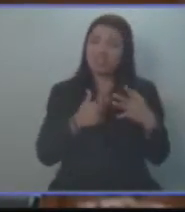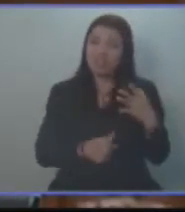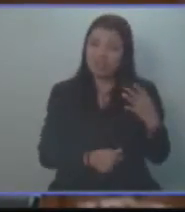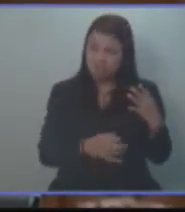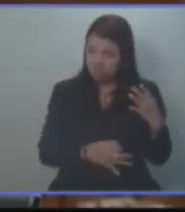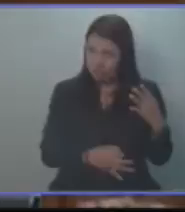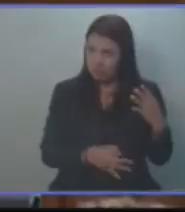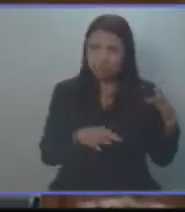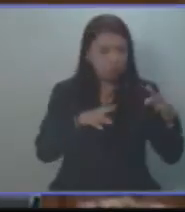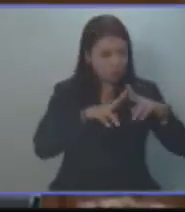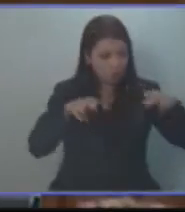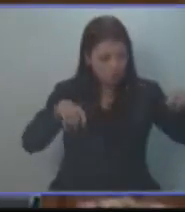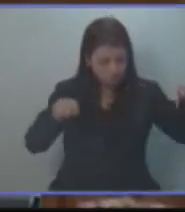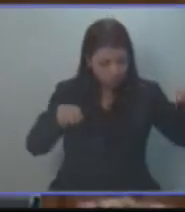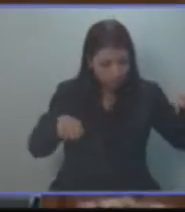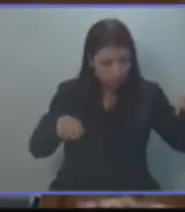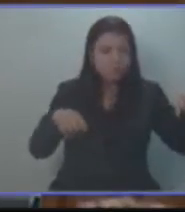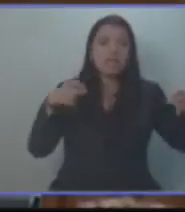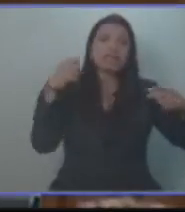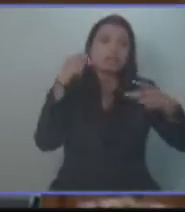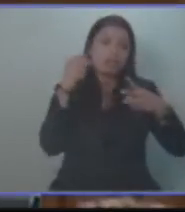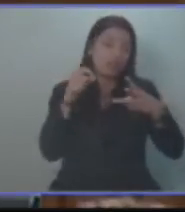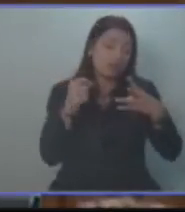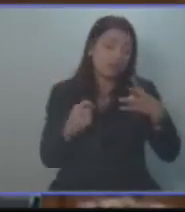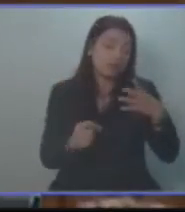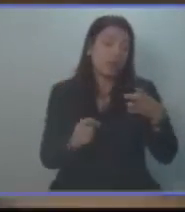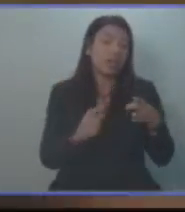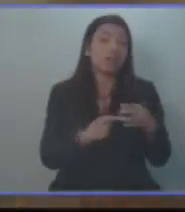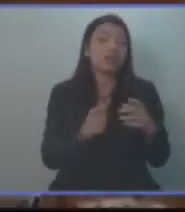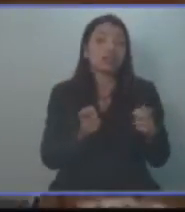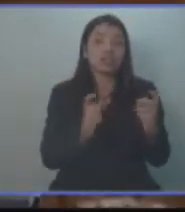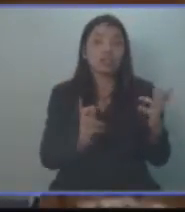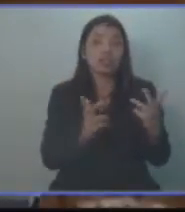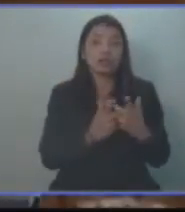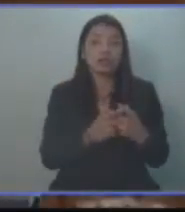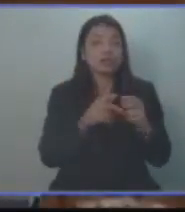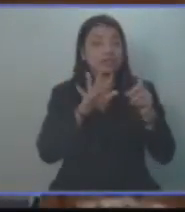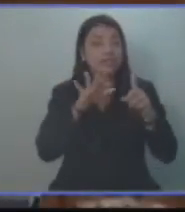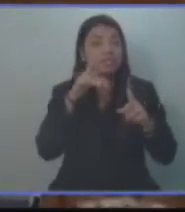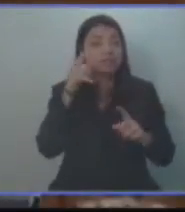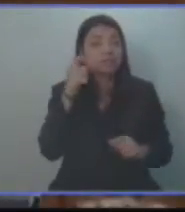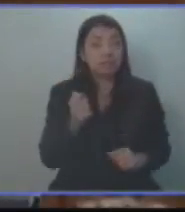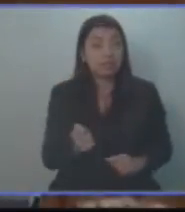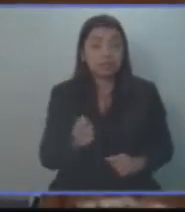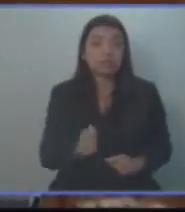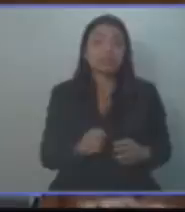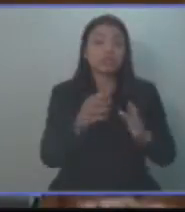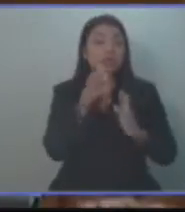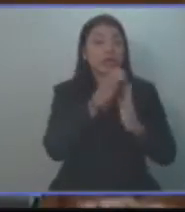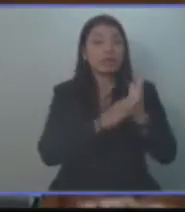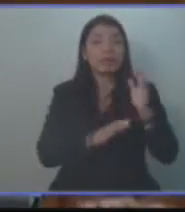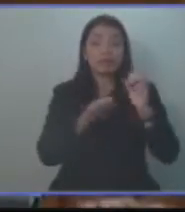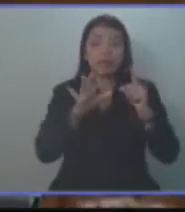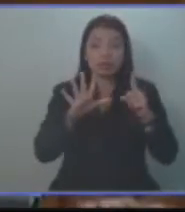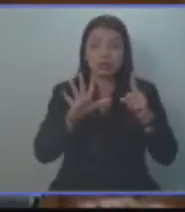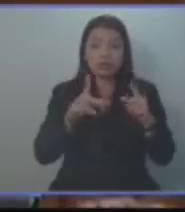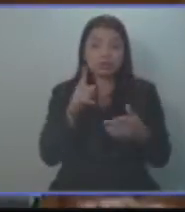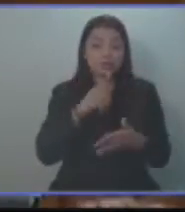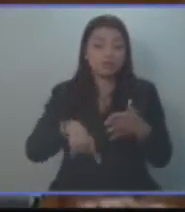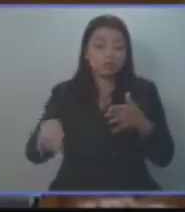ley se deberán revisar y adecuar en un plazo máximo de 6 meses. Capítulo 6.